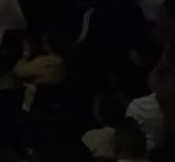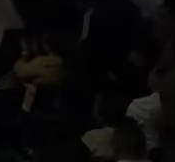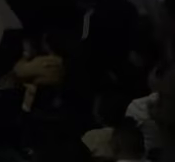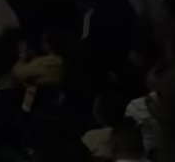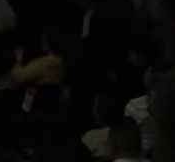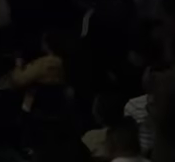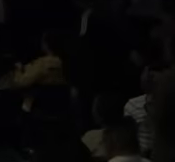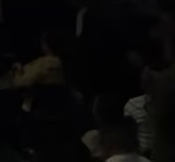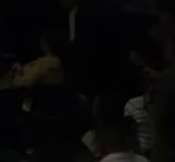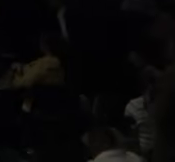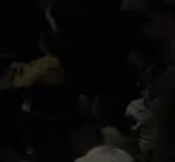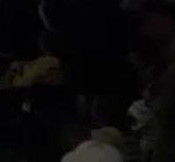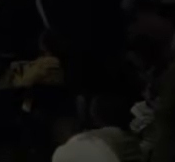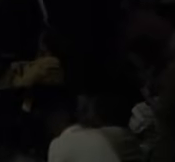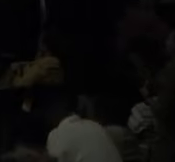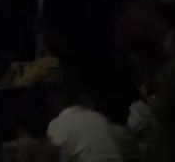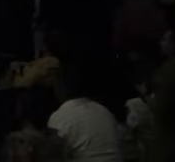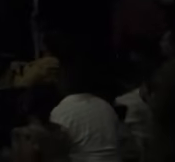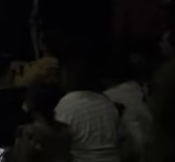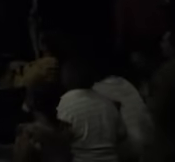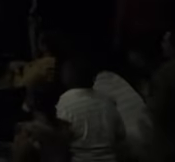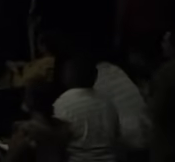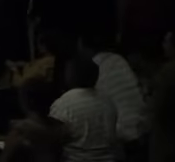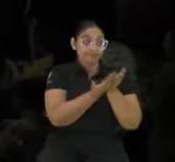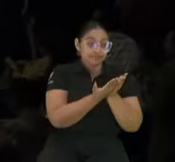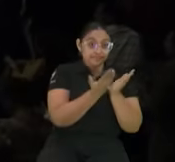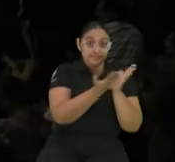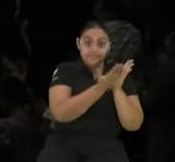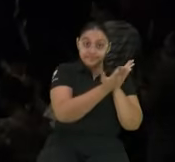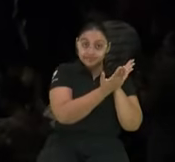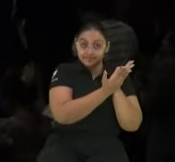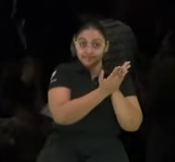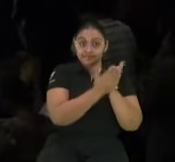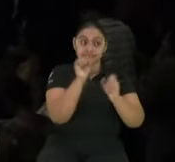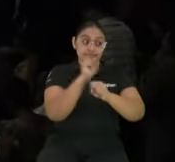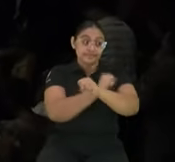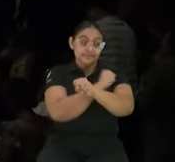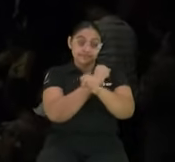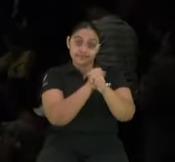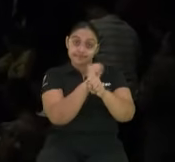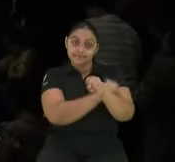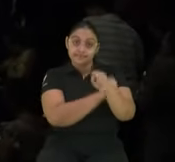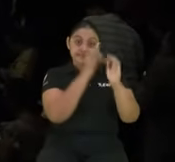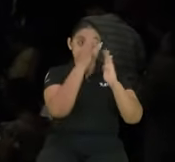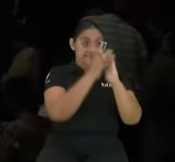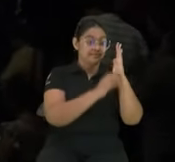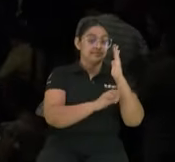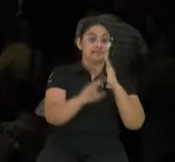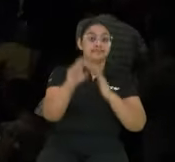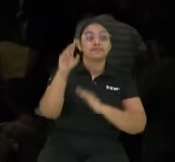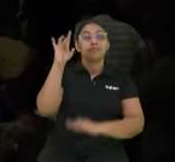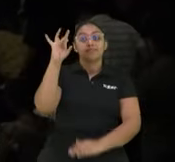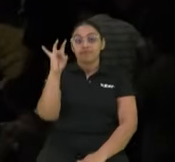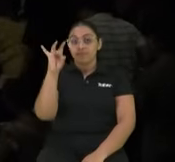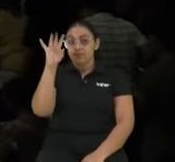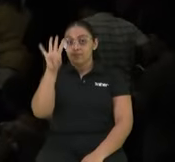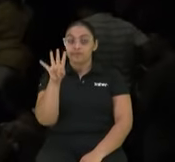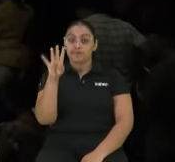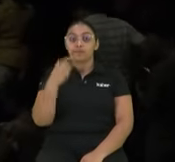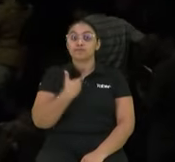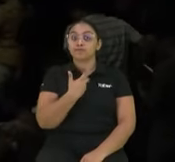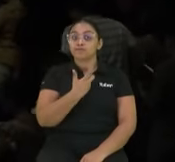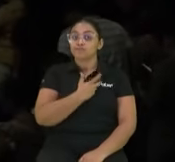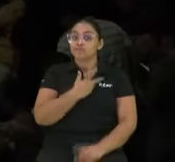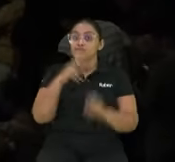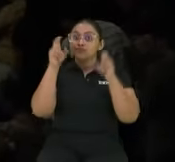Póngase de pie abra la palabra en el libro de salmos capítulo 84 salmos capítulo 84 y quiero hablarle